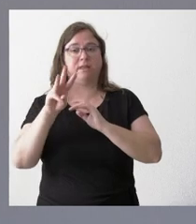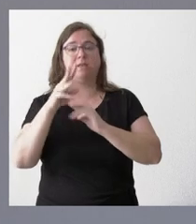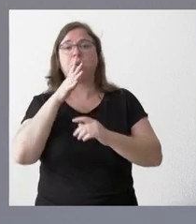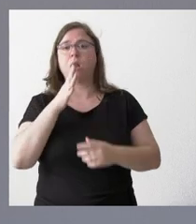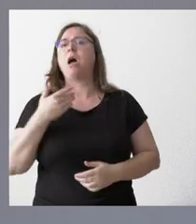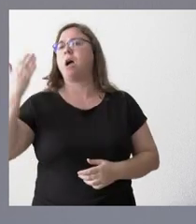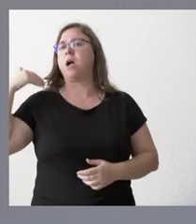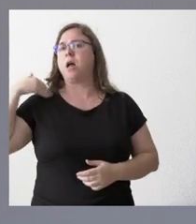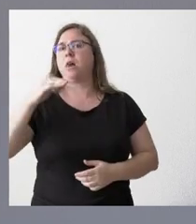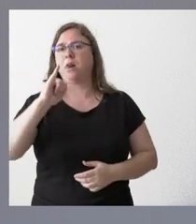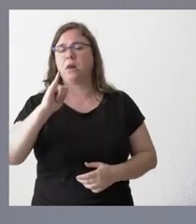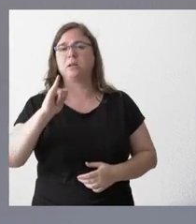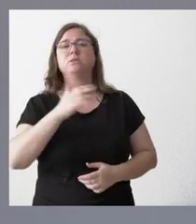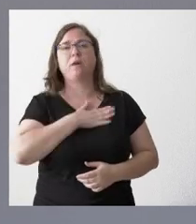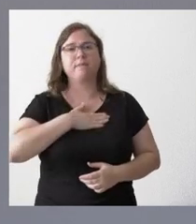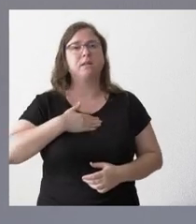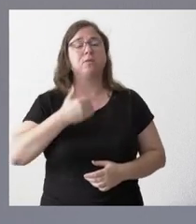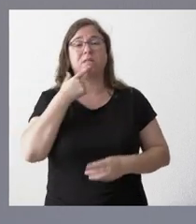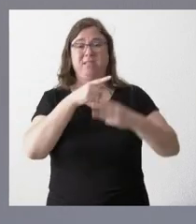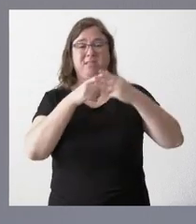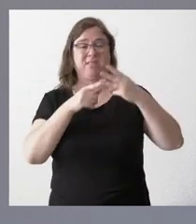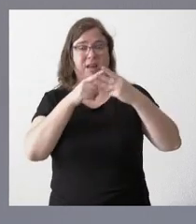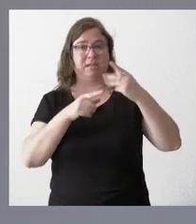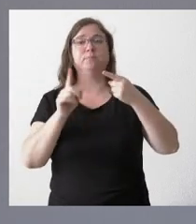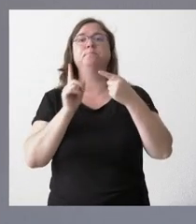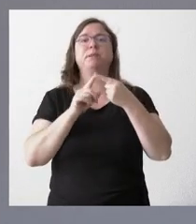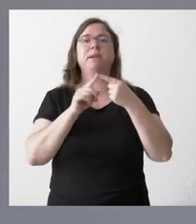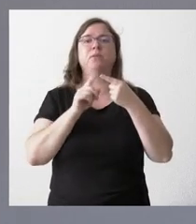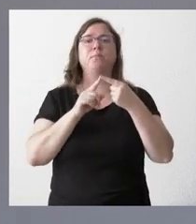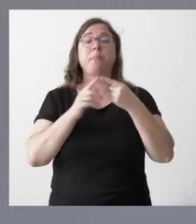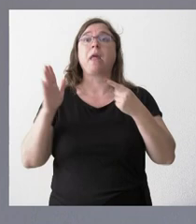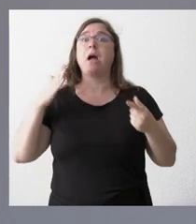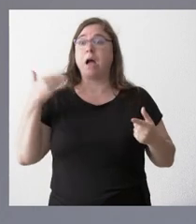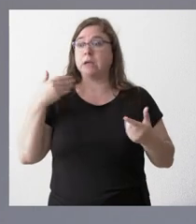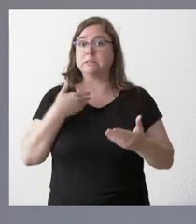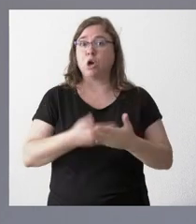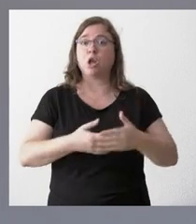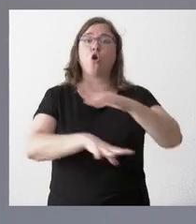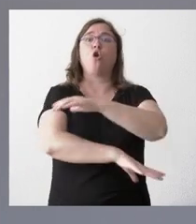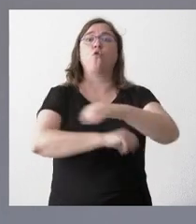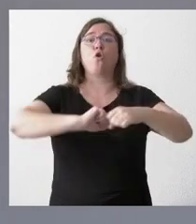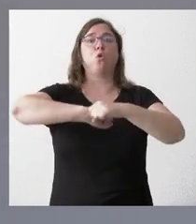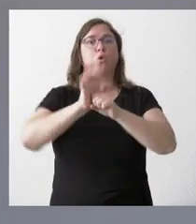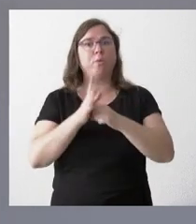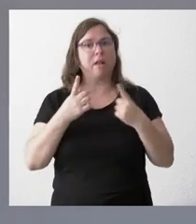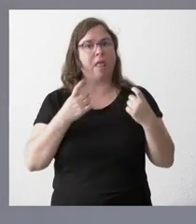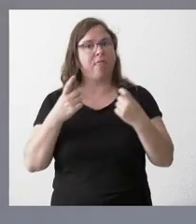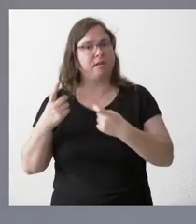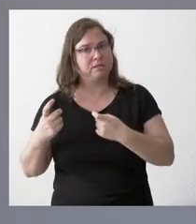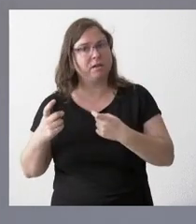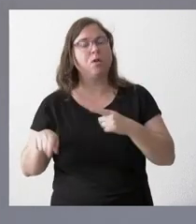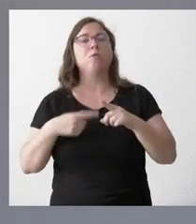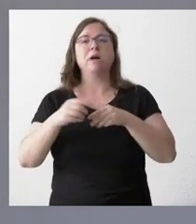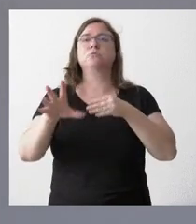años anteriores. Yo quisiera destacar 3. En primer lugar, hasta ahora hemos dispuesto de un fondo COVID que era muy necesario y un